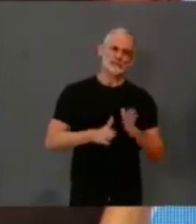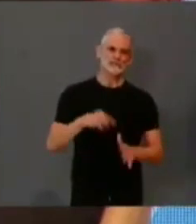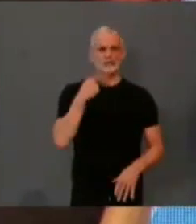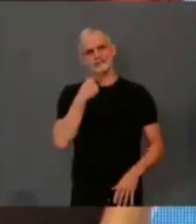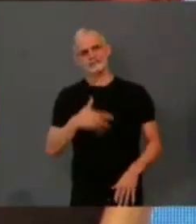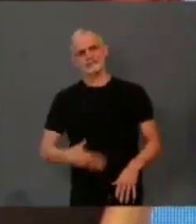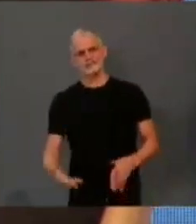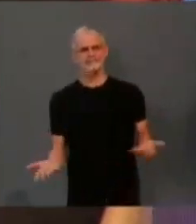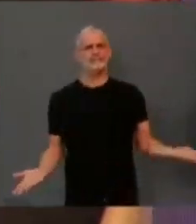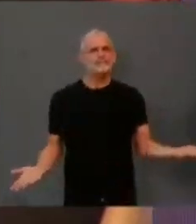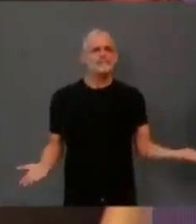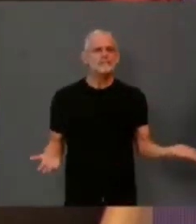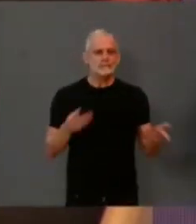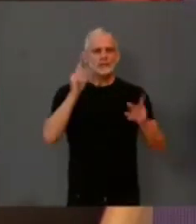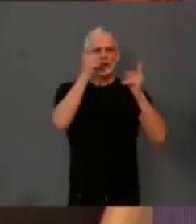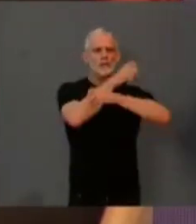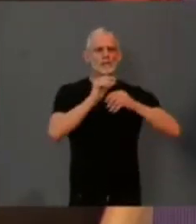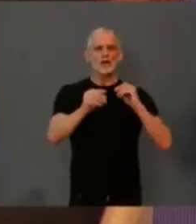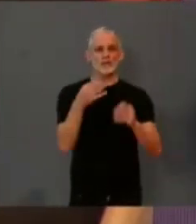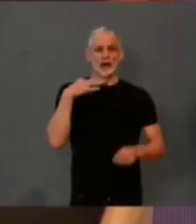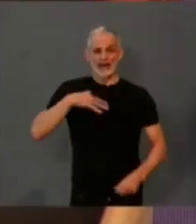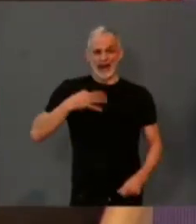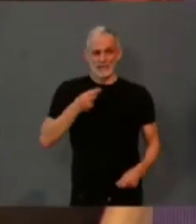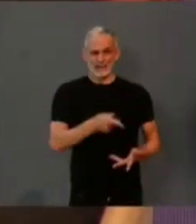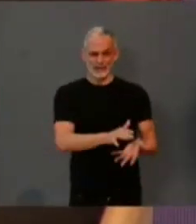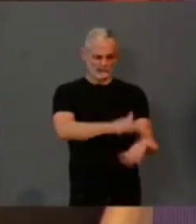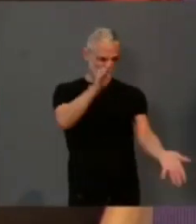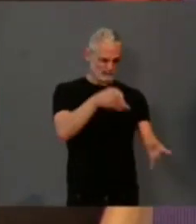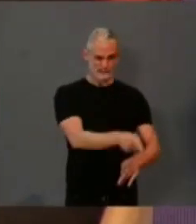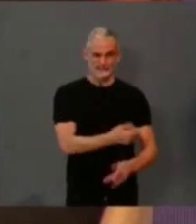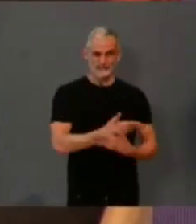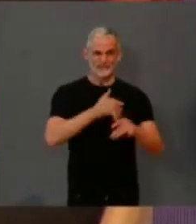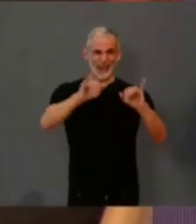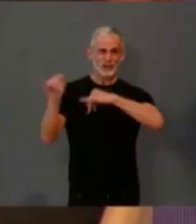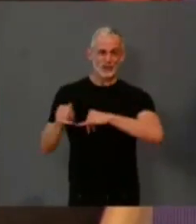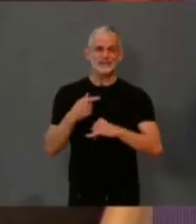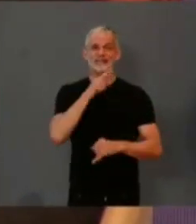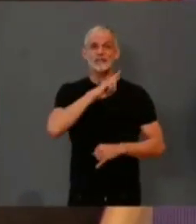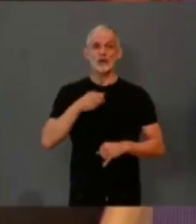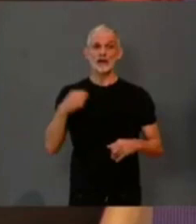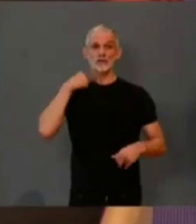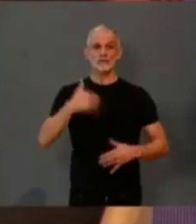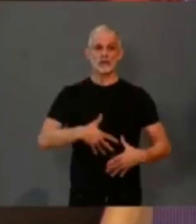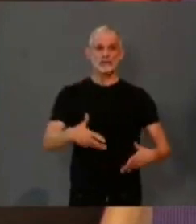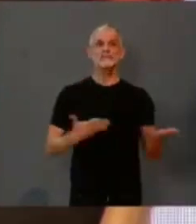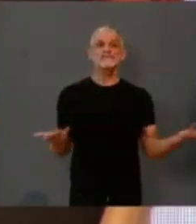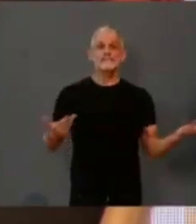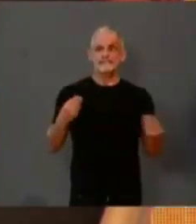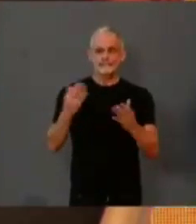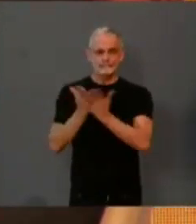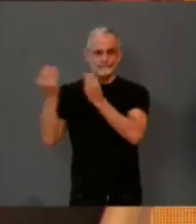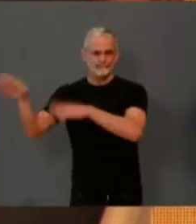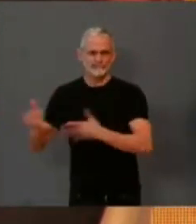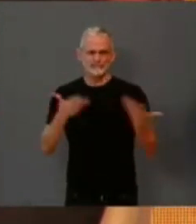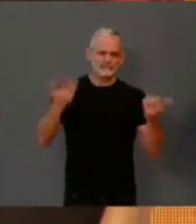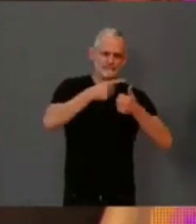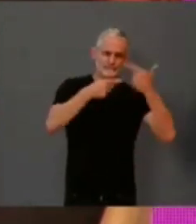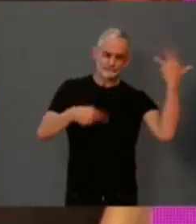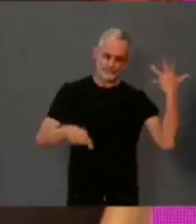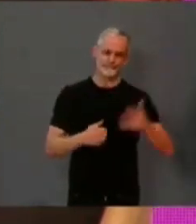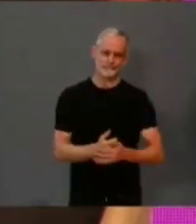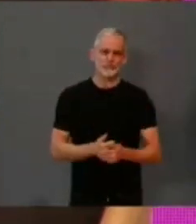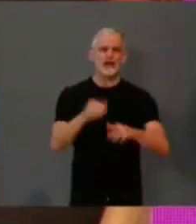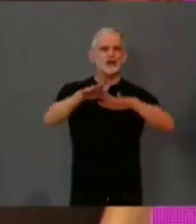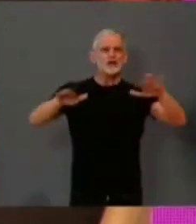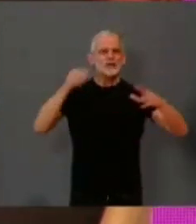y tienen consecuencias en las vidas sobre todo de la adolescentes mujeres las chicas y los chicos también